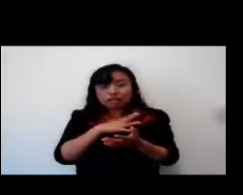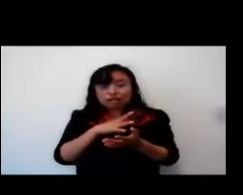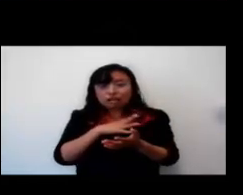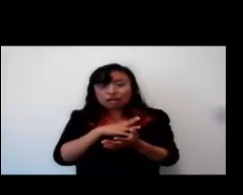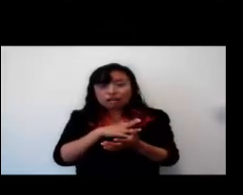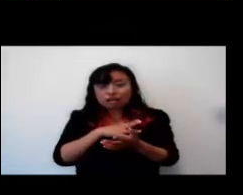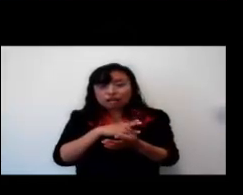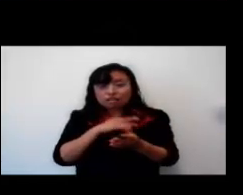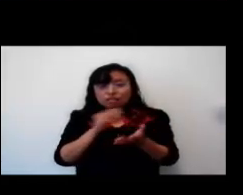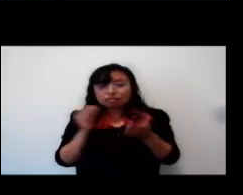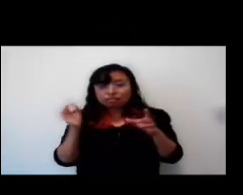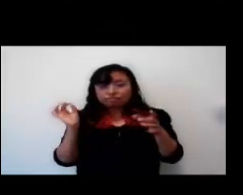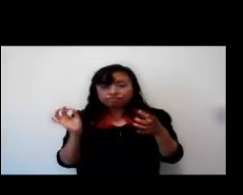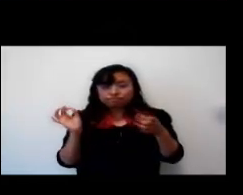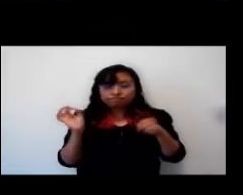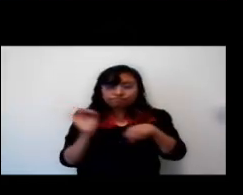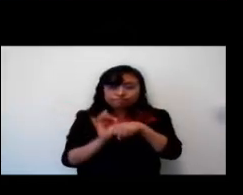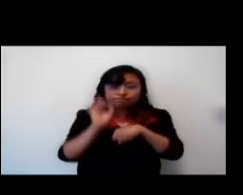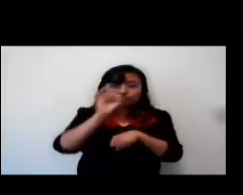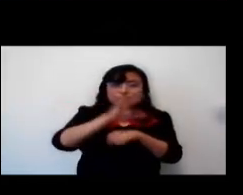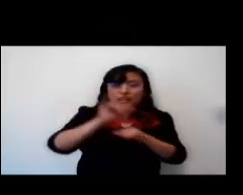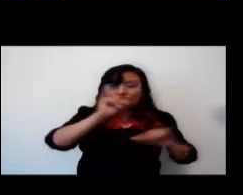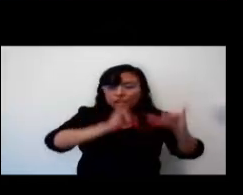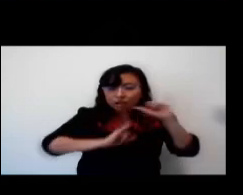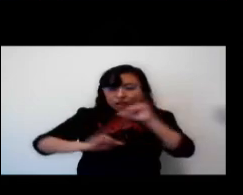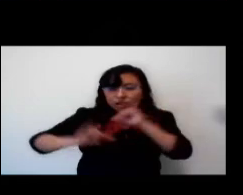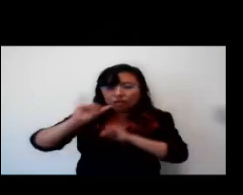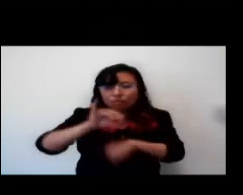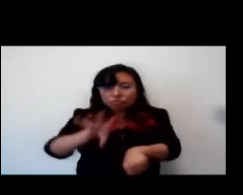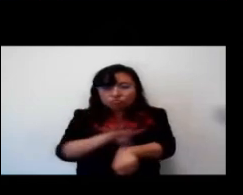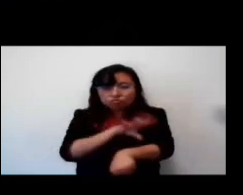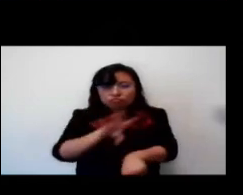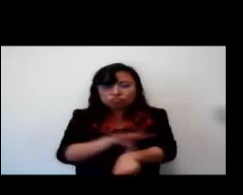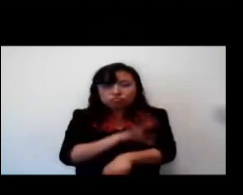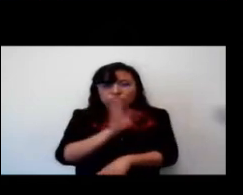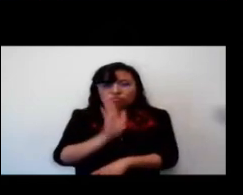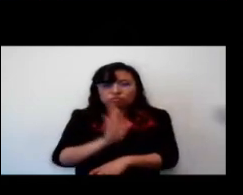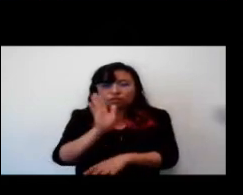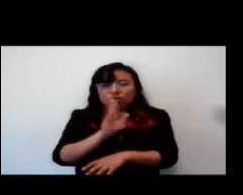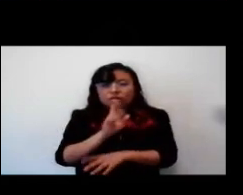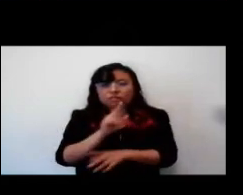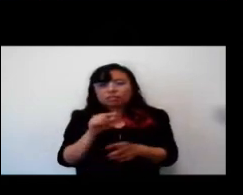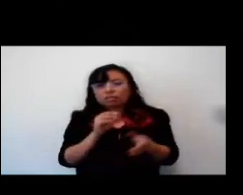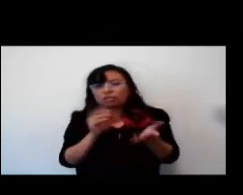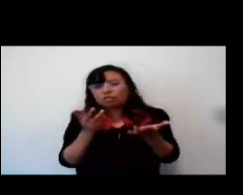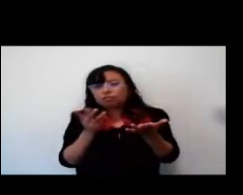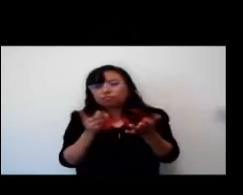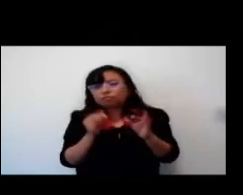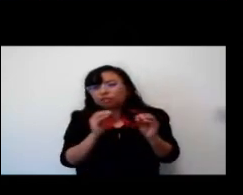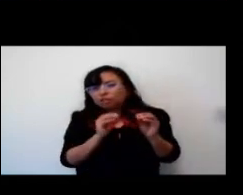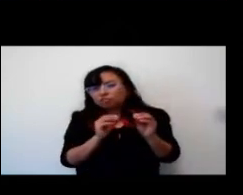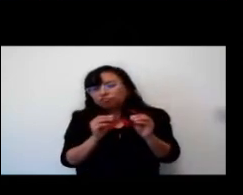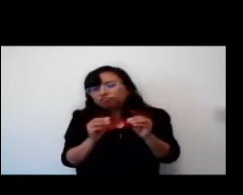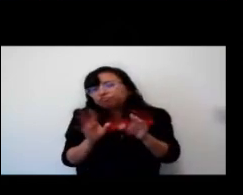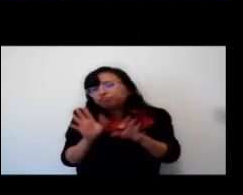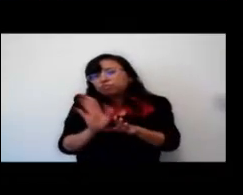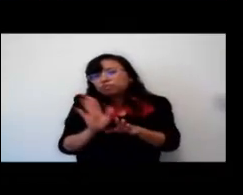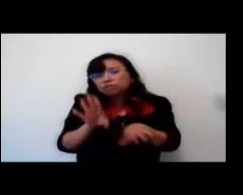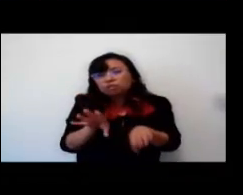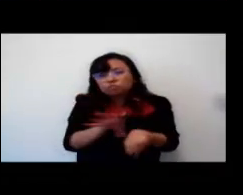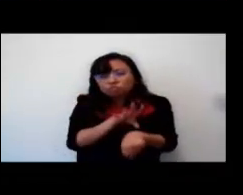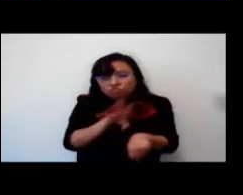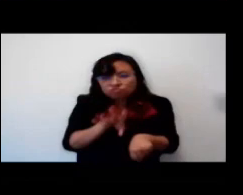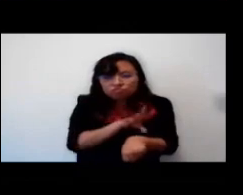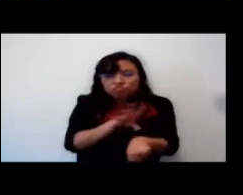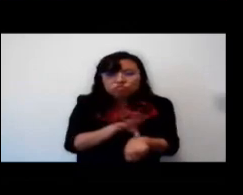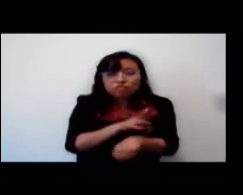ya este impulso como algo químico o eléctrico a través del nervio. Y por el nervio viaja